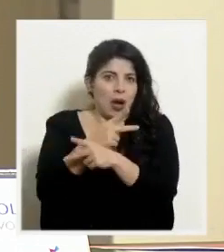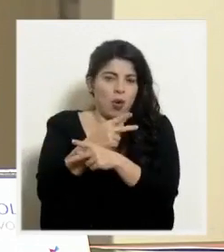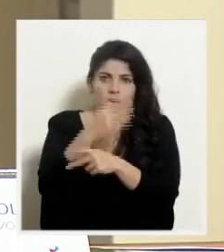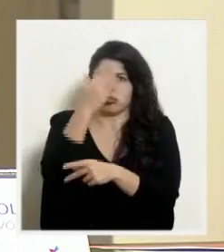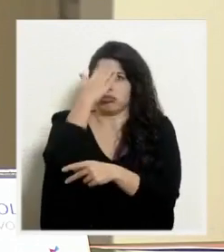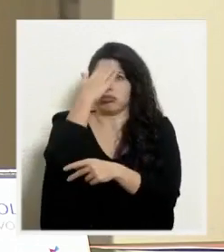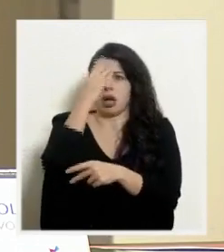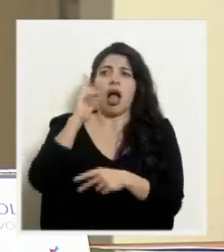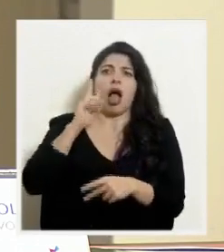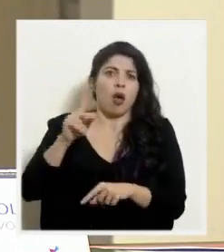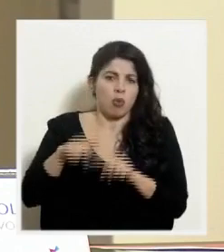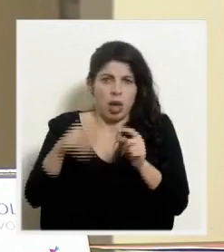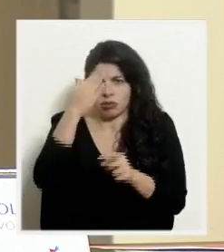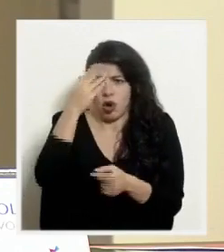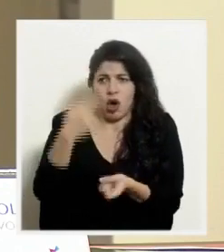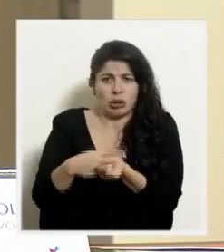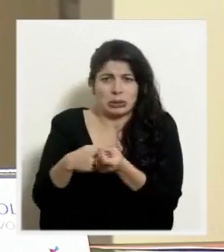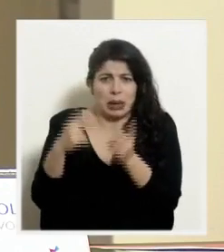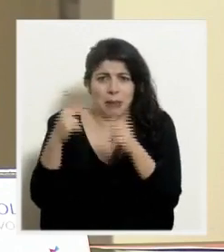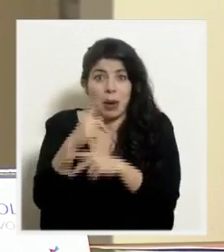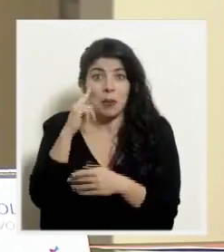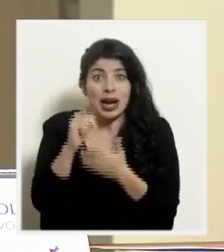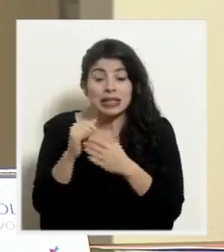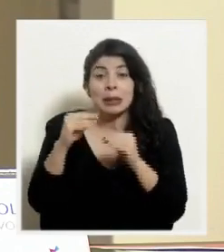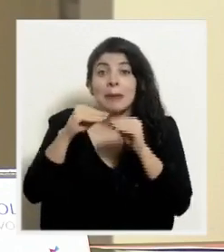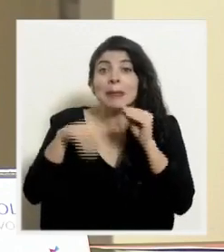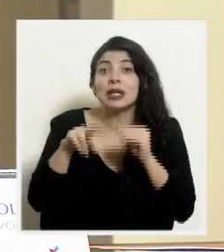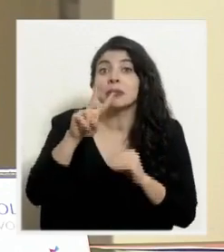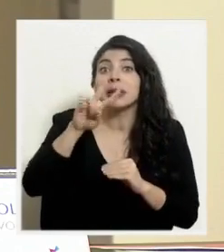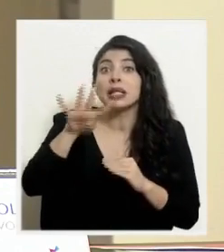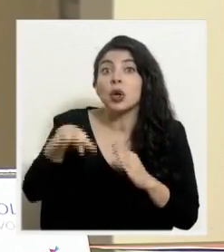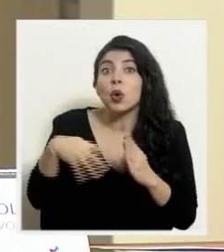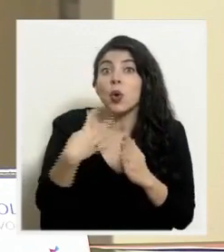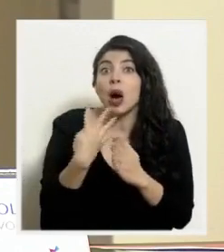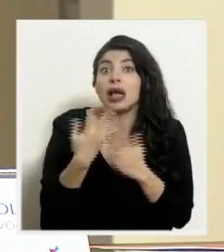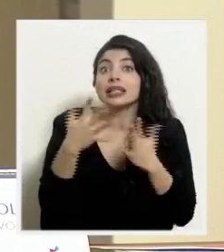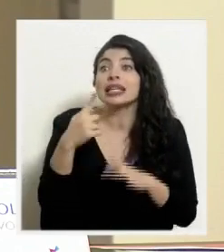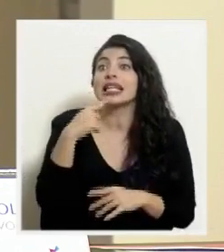innegable. Por eso, en menos de 24 horas, le hemos dicho a